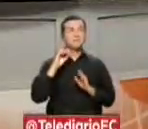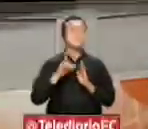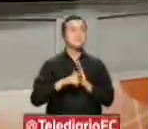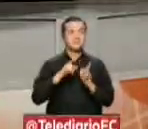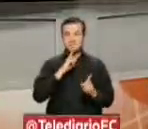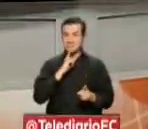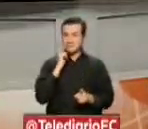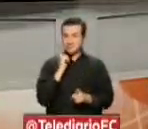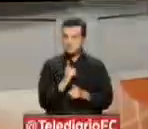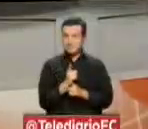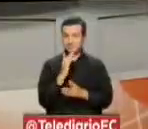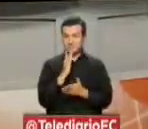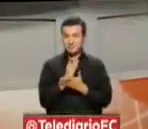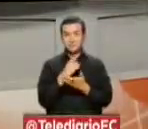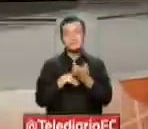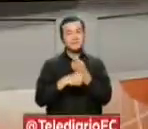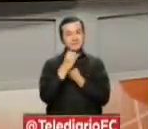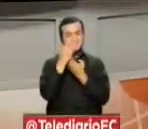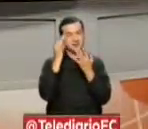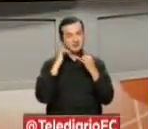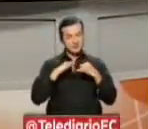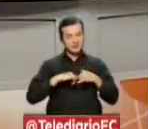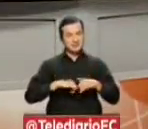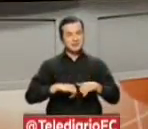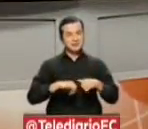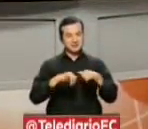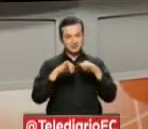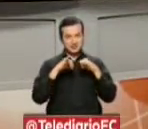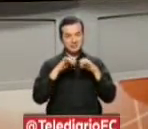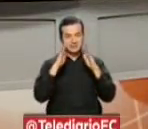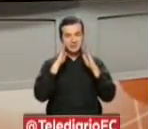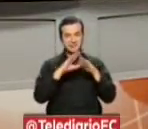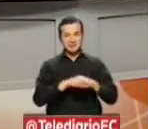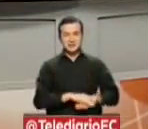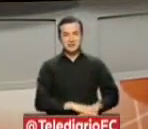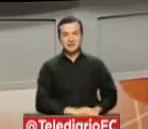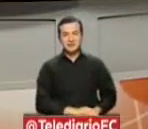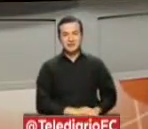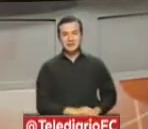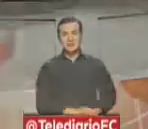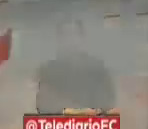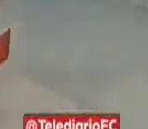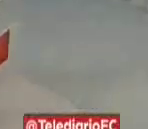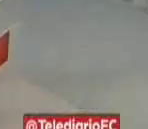6:16, es momento de hacer una pausa. Regresamos enseguida con más información en Telediario, quédese con nosotros.